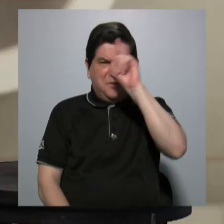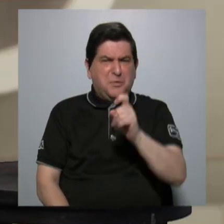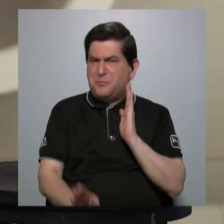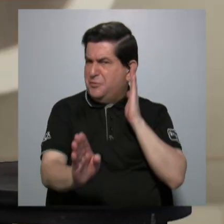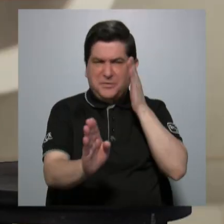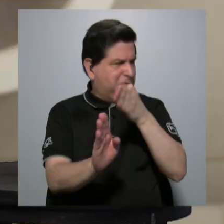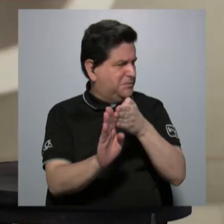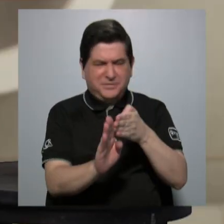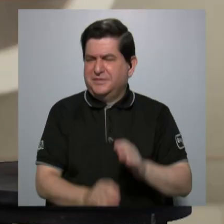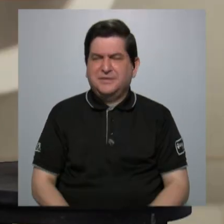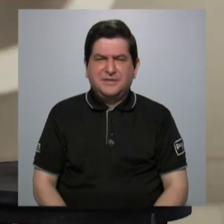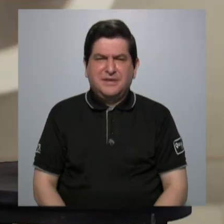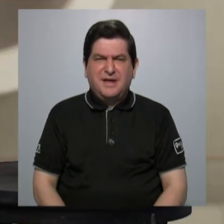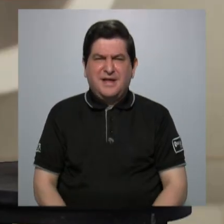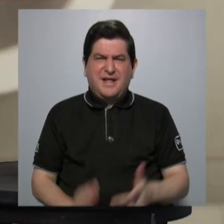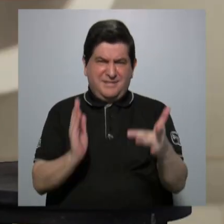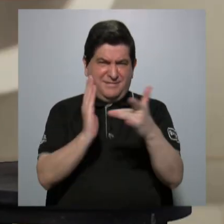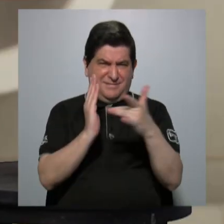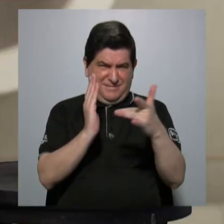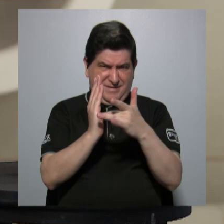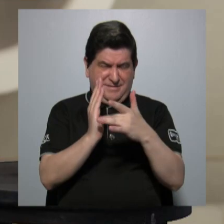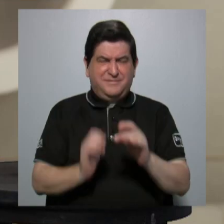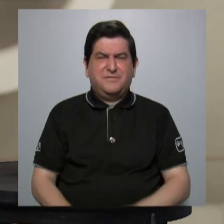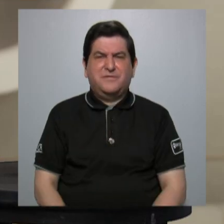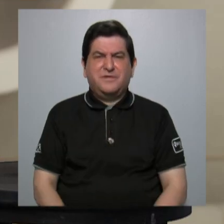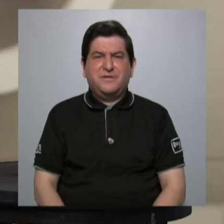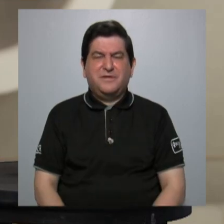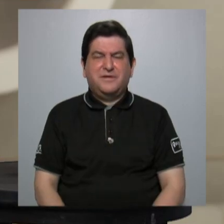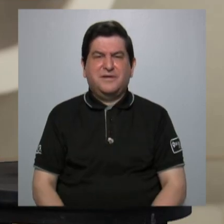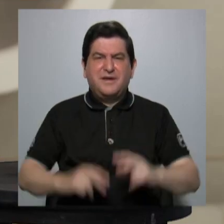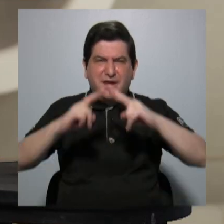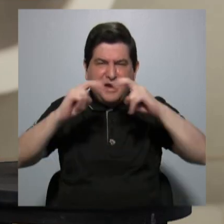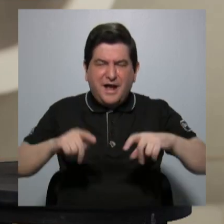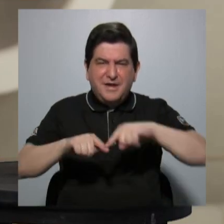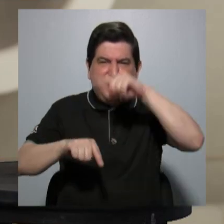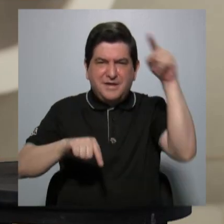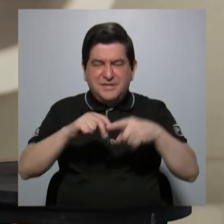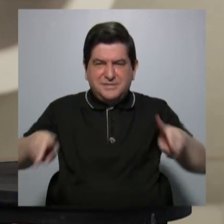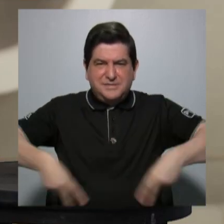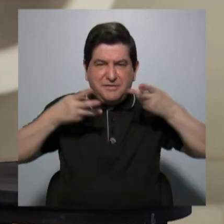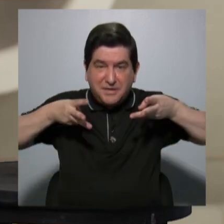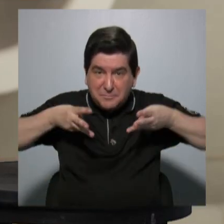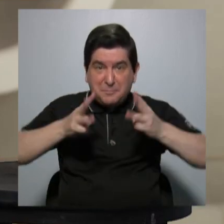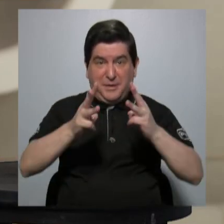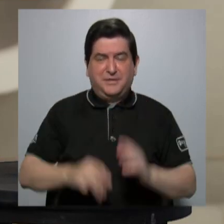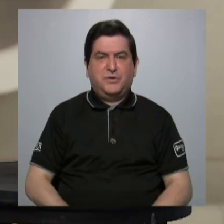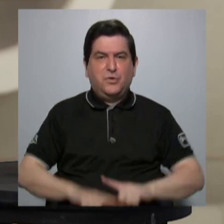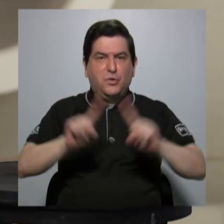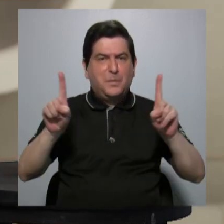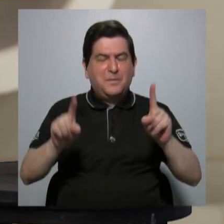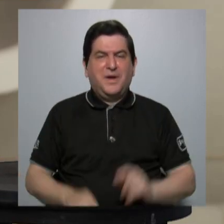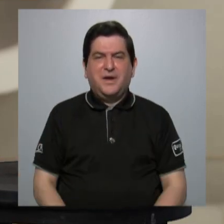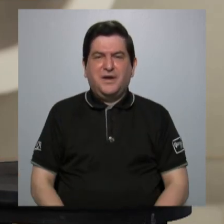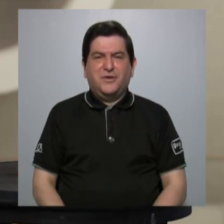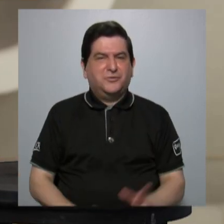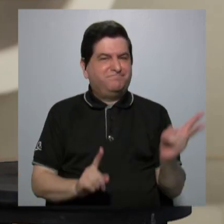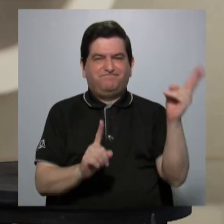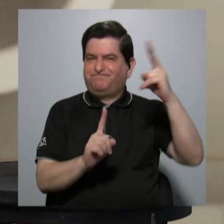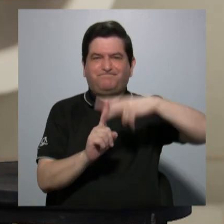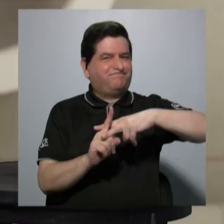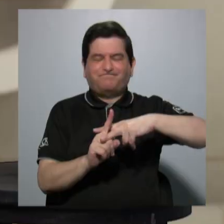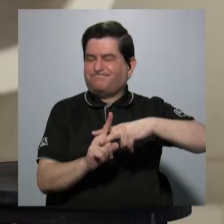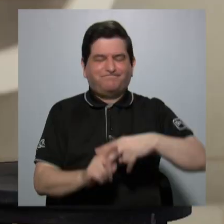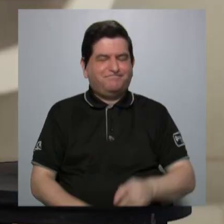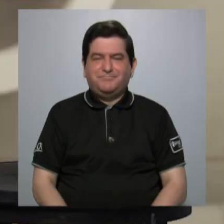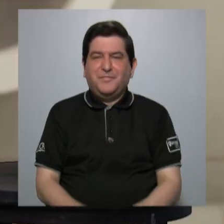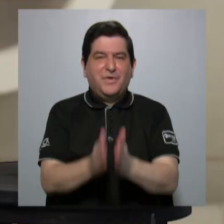consulta directa para si la tecnología, porque tenemos el análisis del ciclo de vida como metodología, pero no se está